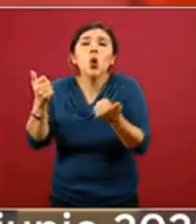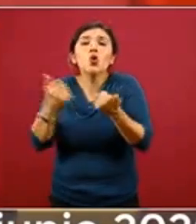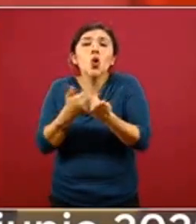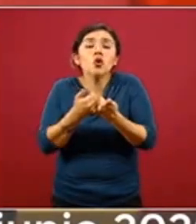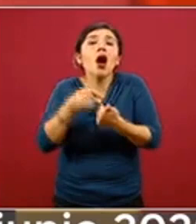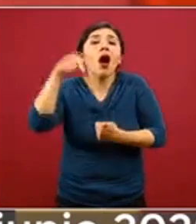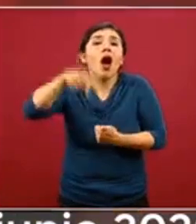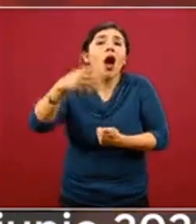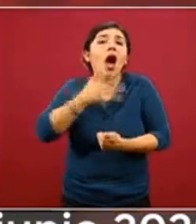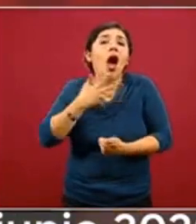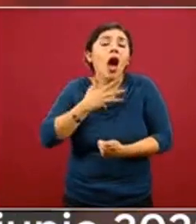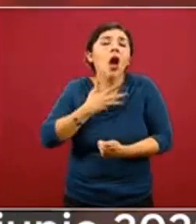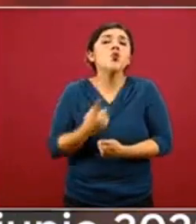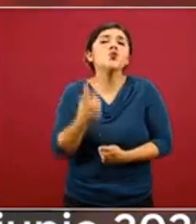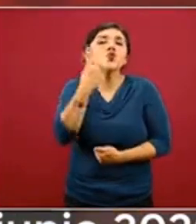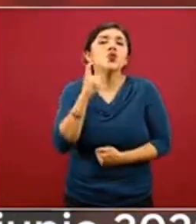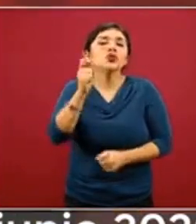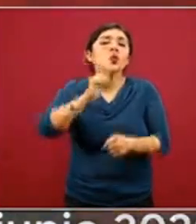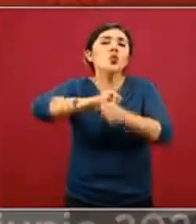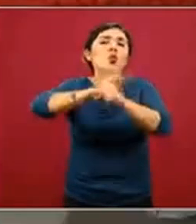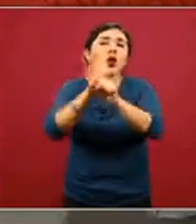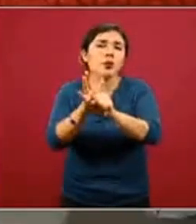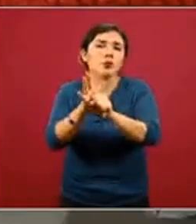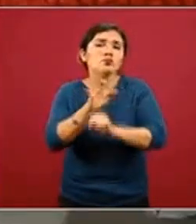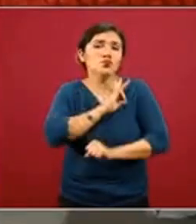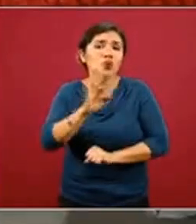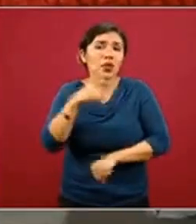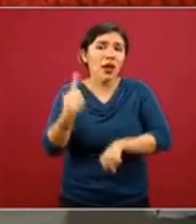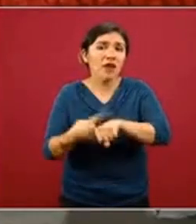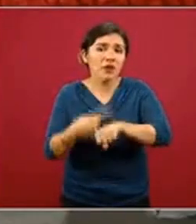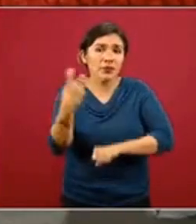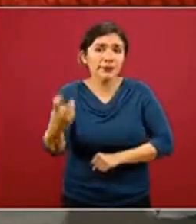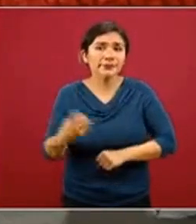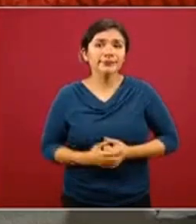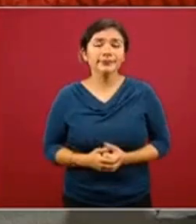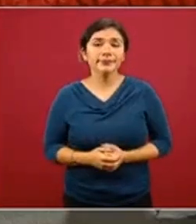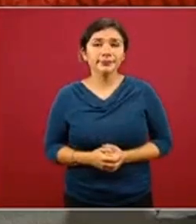agente infeccioso como es el virus SARS-CoV-2 que causa COVID-19.